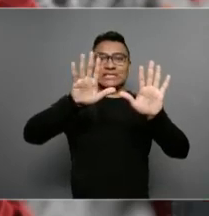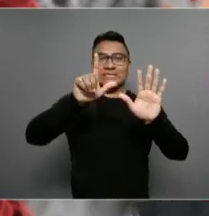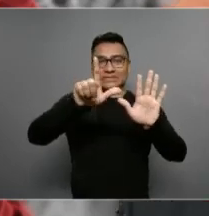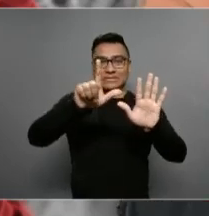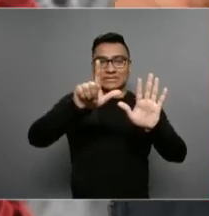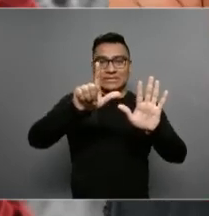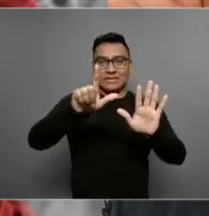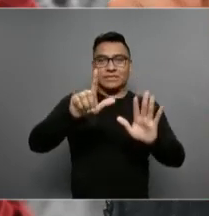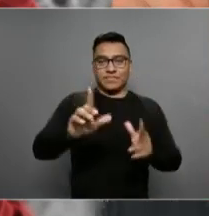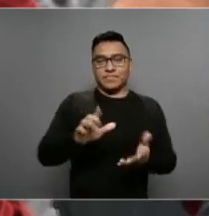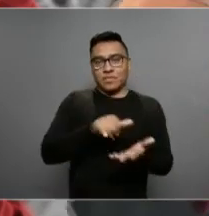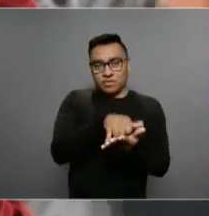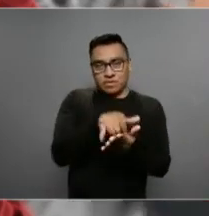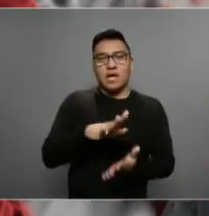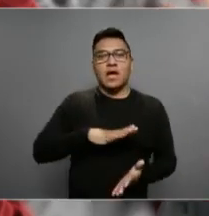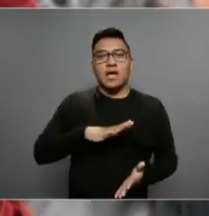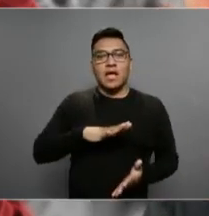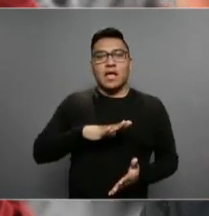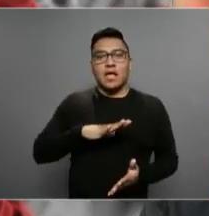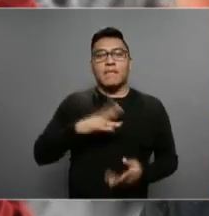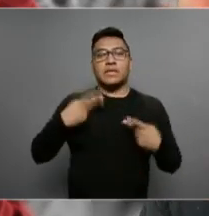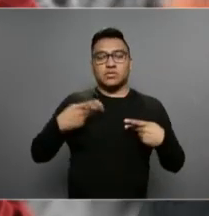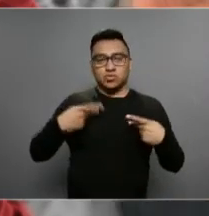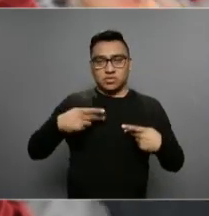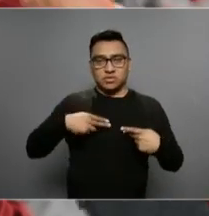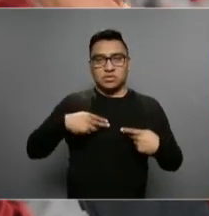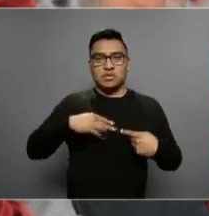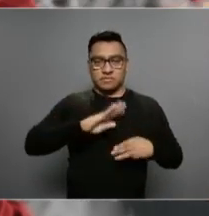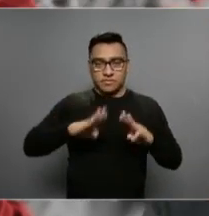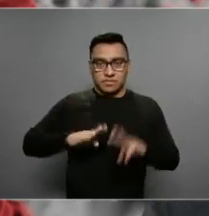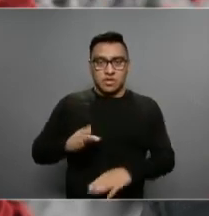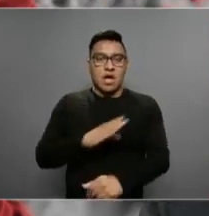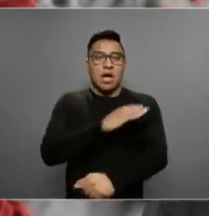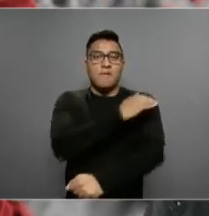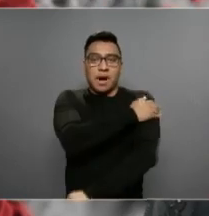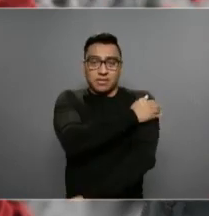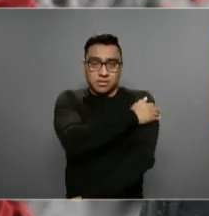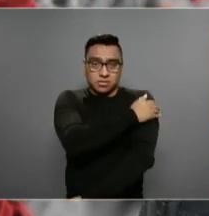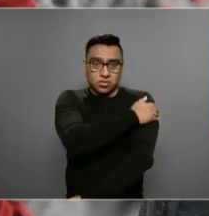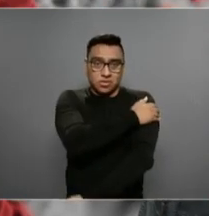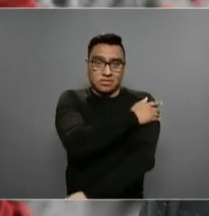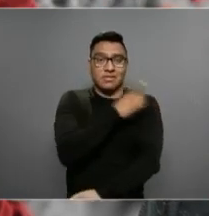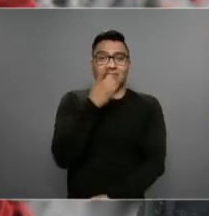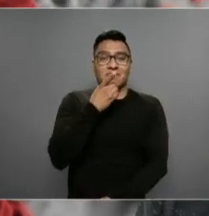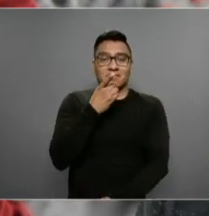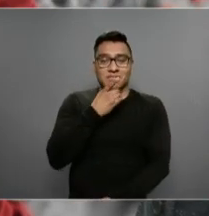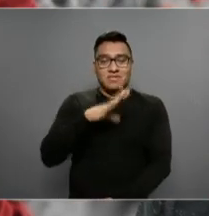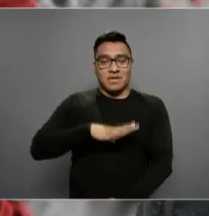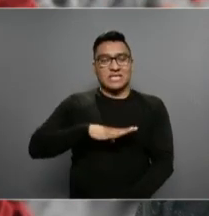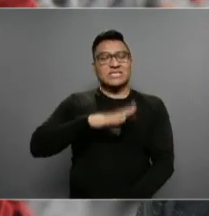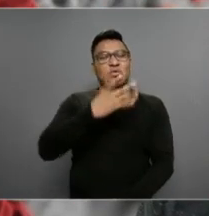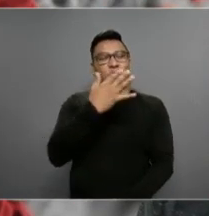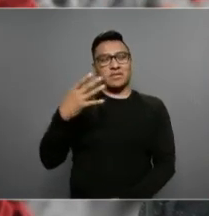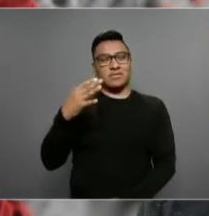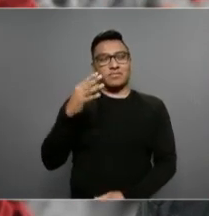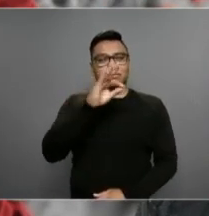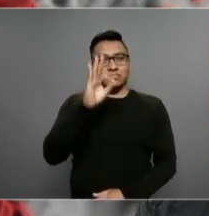cada 10. El 50% de los fallecidos padecía hipertensión y diabetes, o bueno, más bien el 50% también padecía